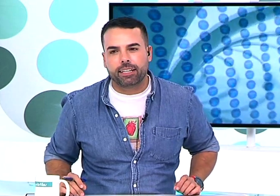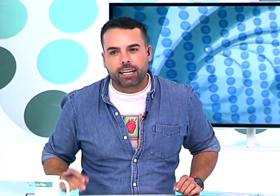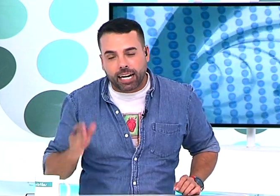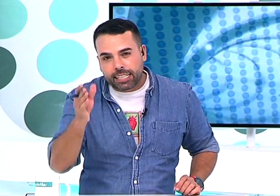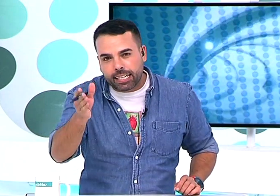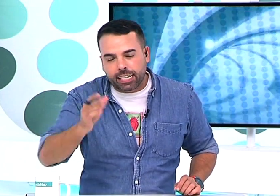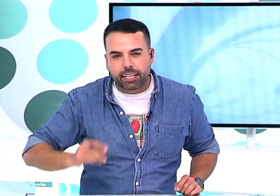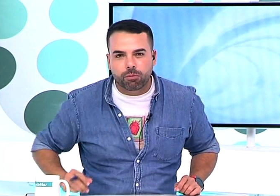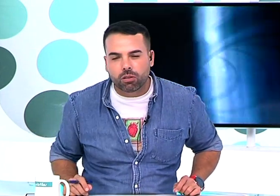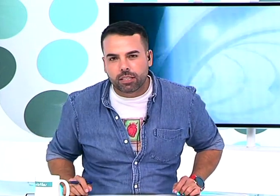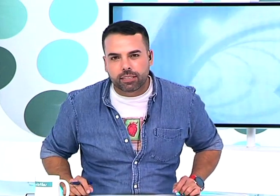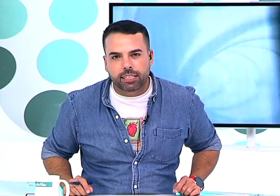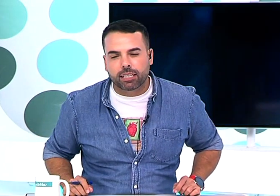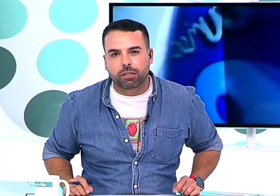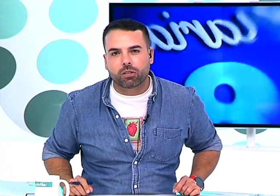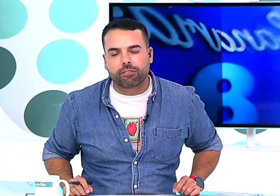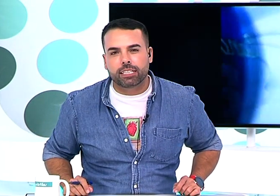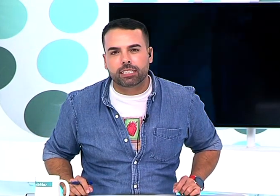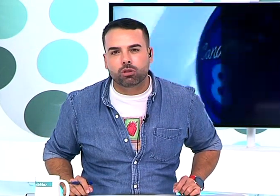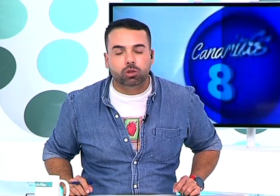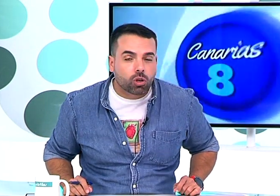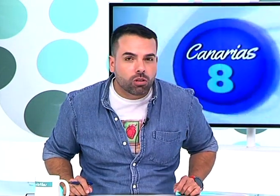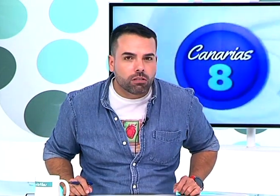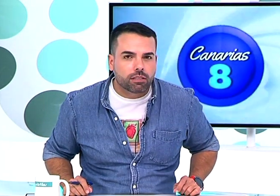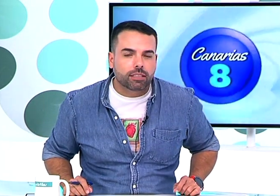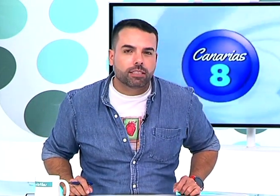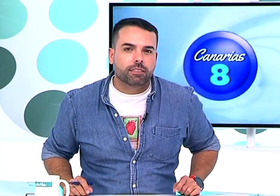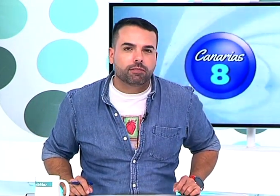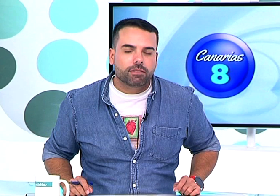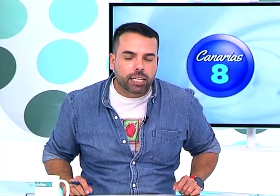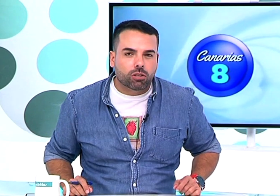ley. Ahí tienen el ejemplo de este amigo que ha fallecido solo